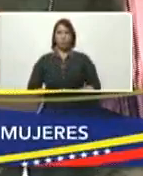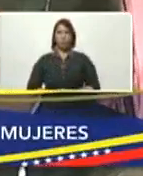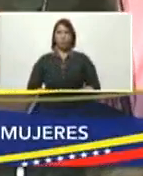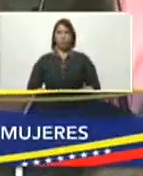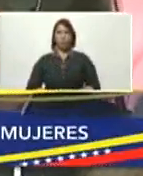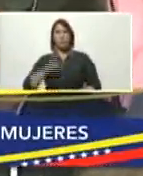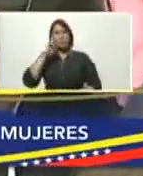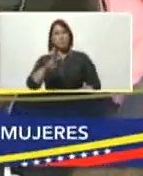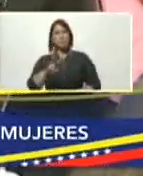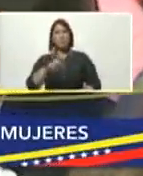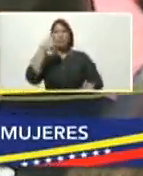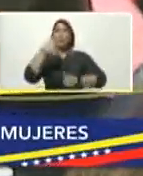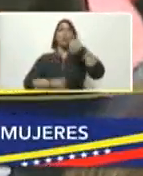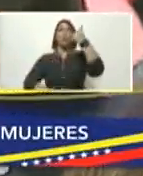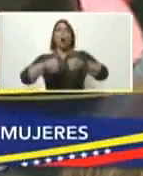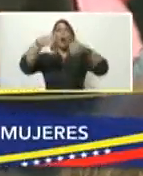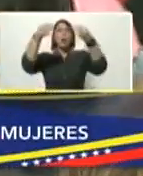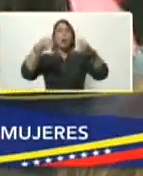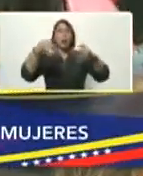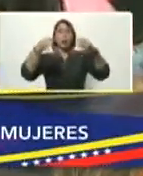Ver cuál es la realidad